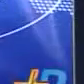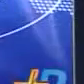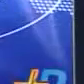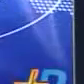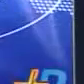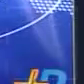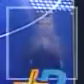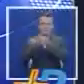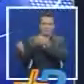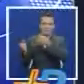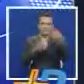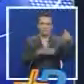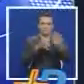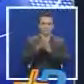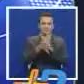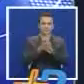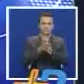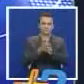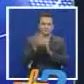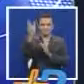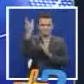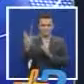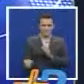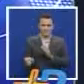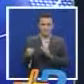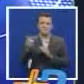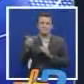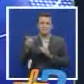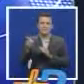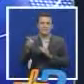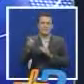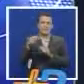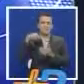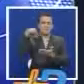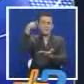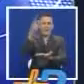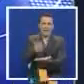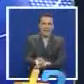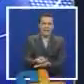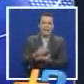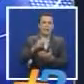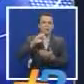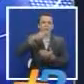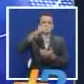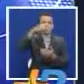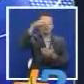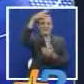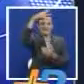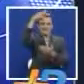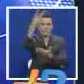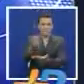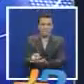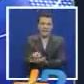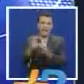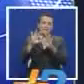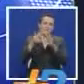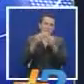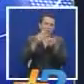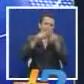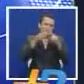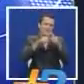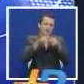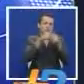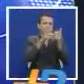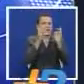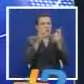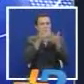Y en otras noticias, en grave estado se encuentra un hombre que cayó desde un tercer piso en medio de una celebración con un grupo de amigos. Según las autoridades, la víctima